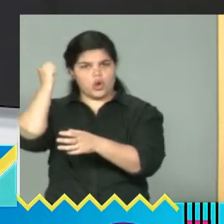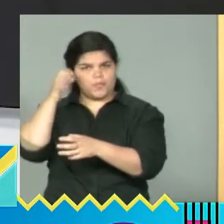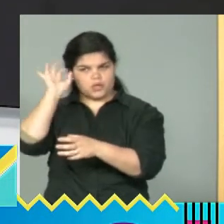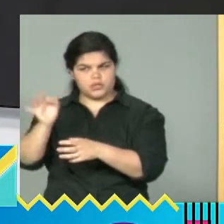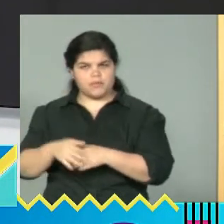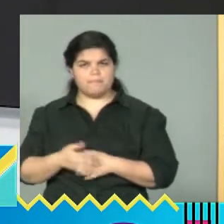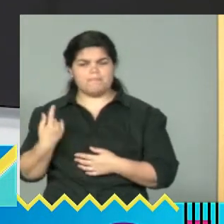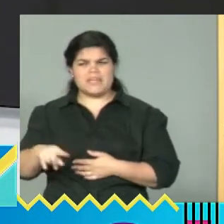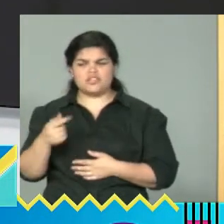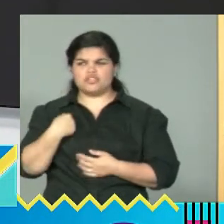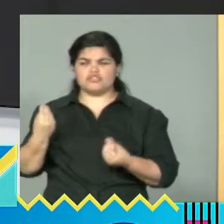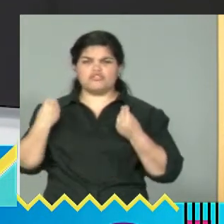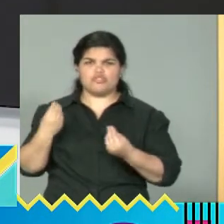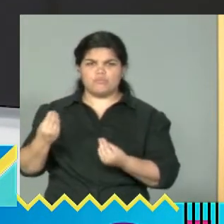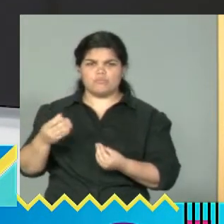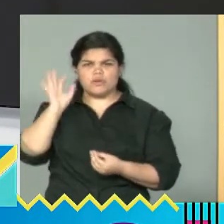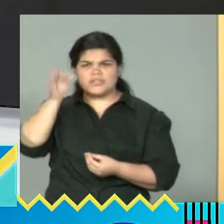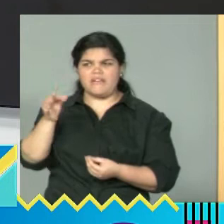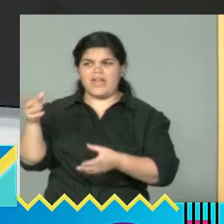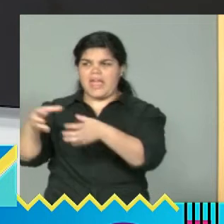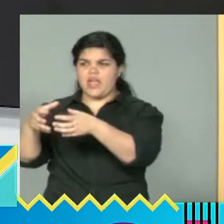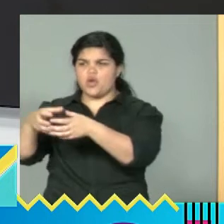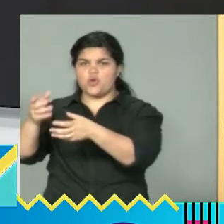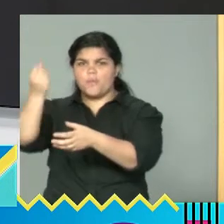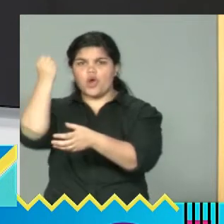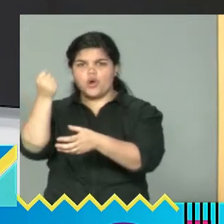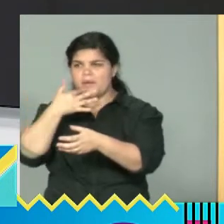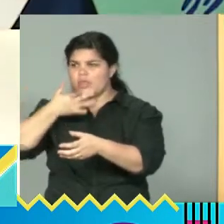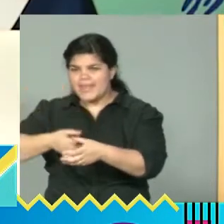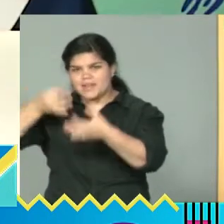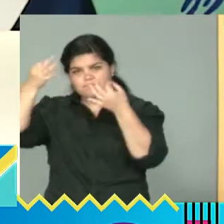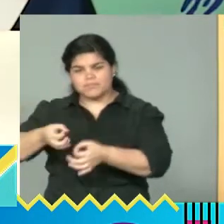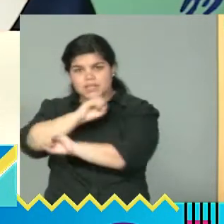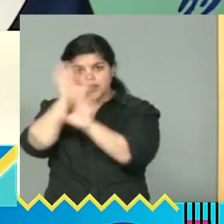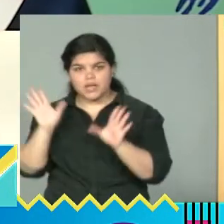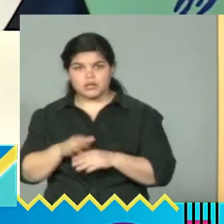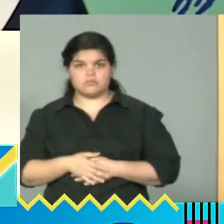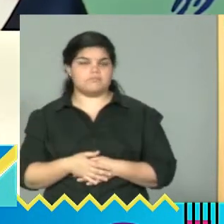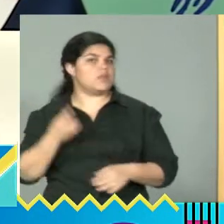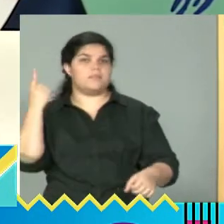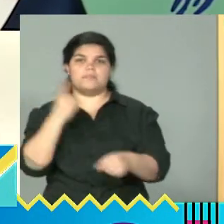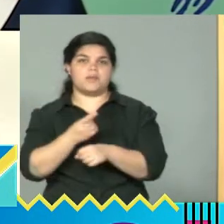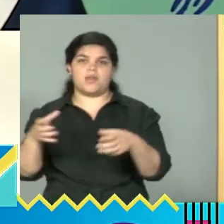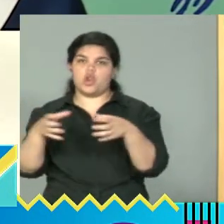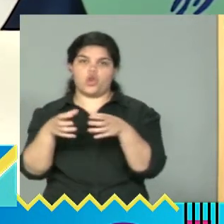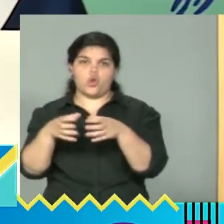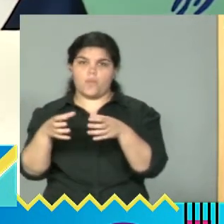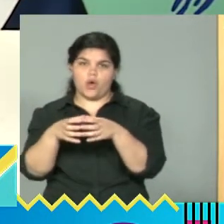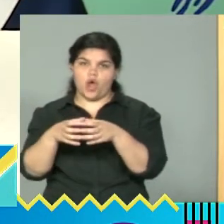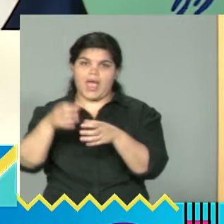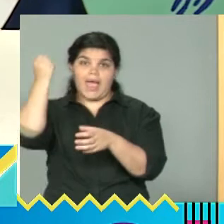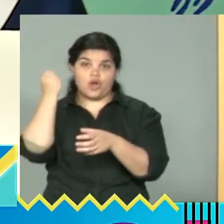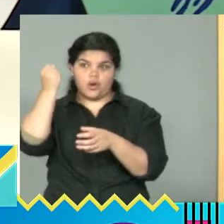vos de que no hay un entendimiento, o qué es lo que deberían hacer para dar la señal de entendimiento. Primero echar a todo el equipo económico.